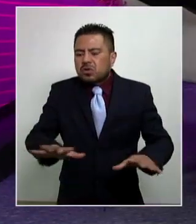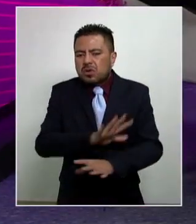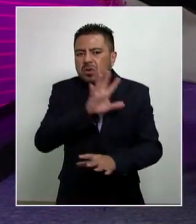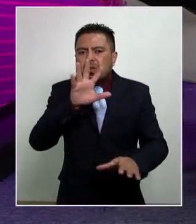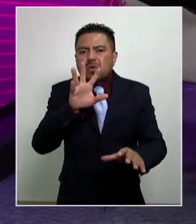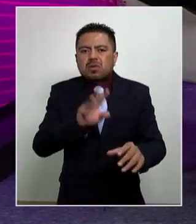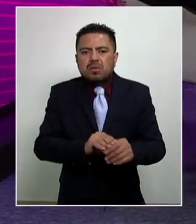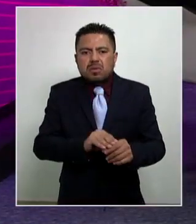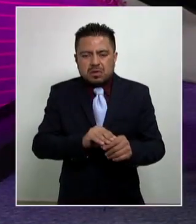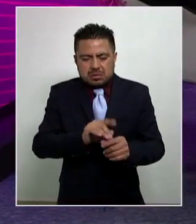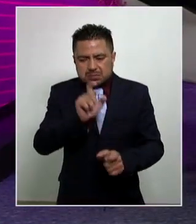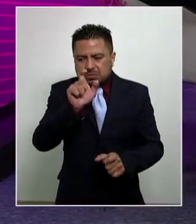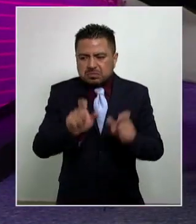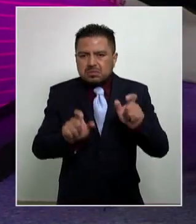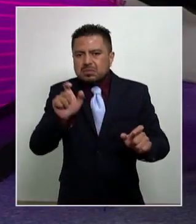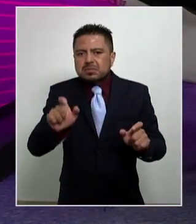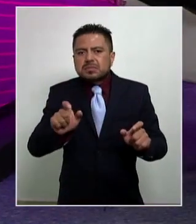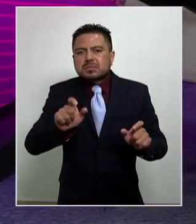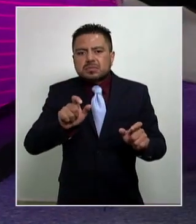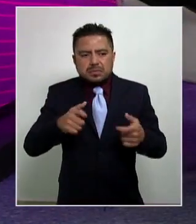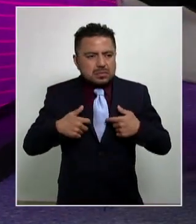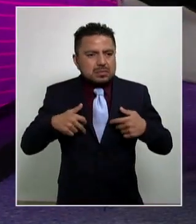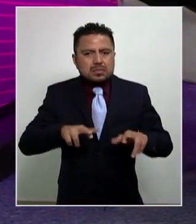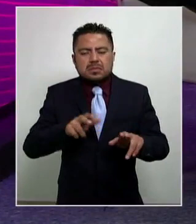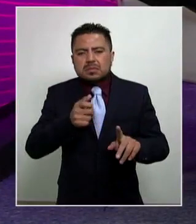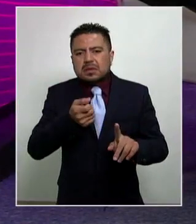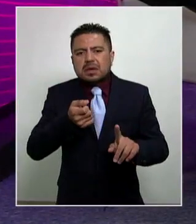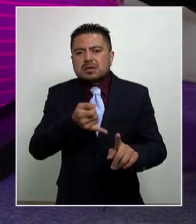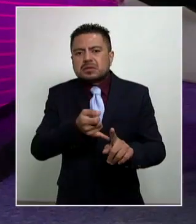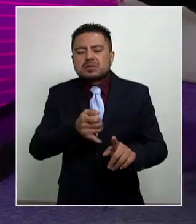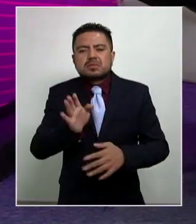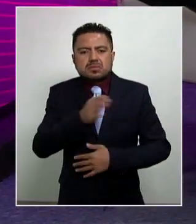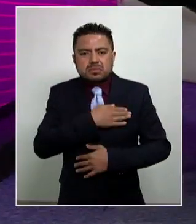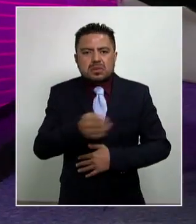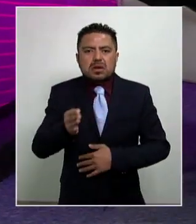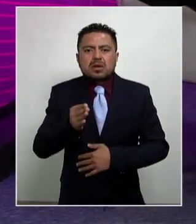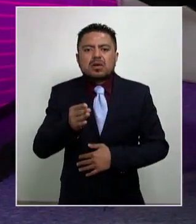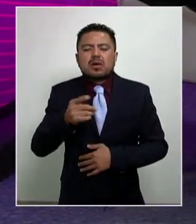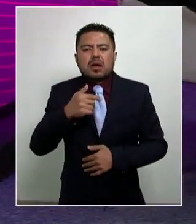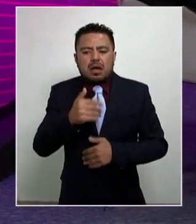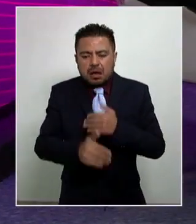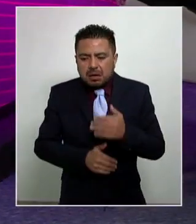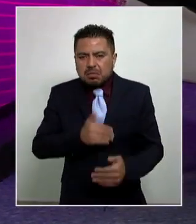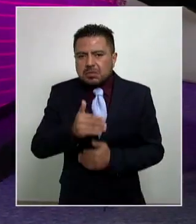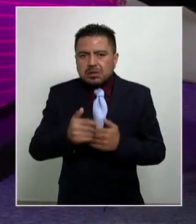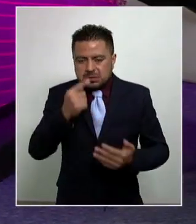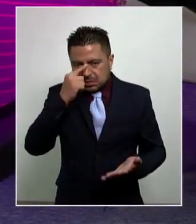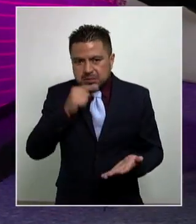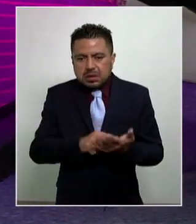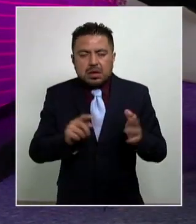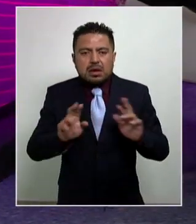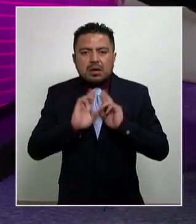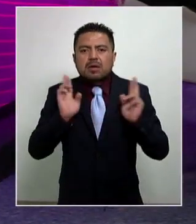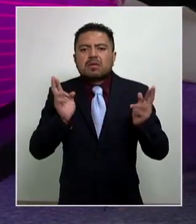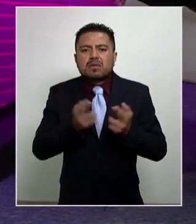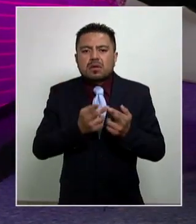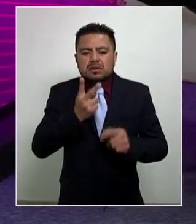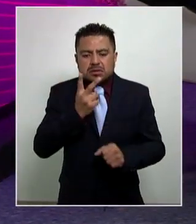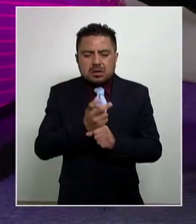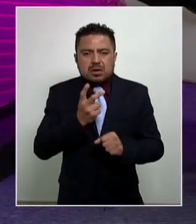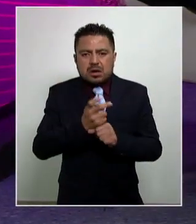toda la identidad que te representa. Y bueno, en una cuestión de avances, yo creo que la reforma al artículo 2